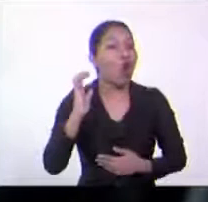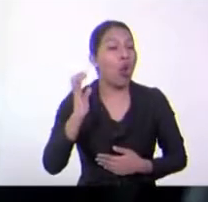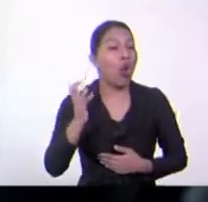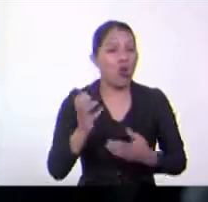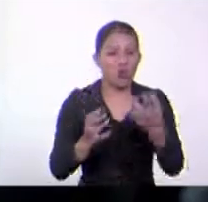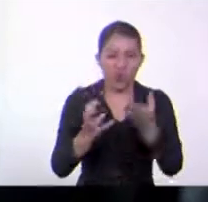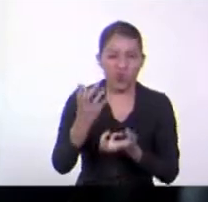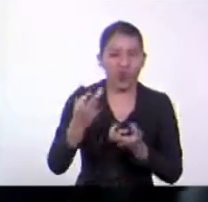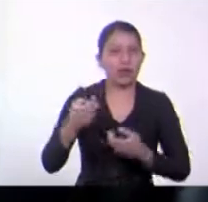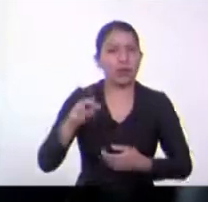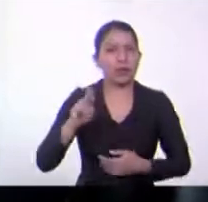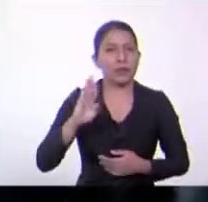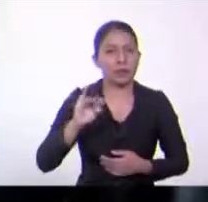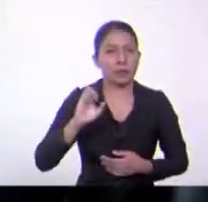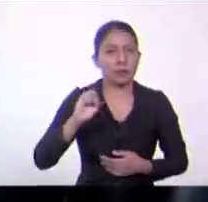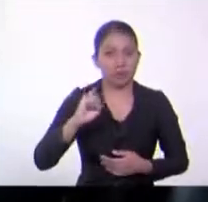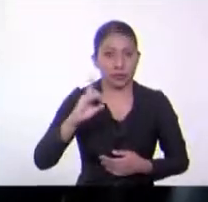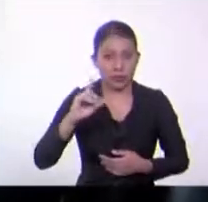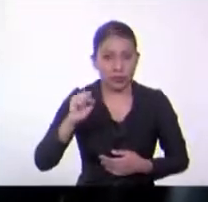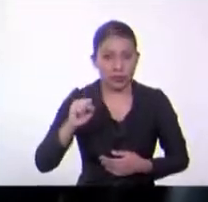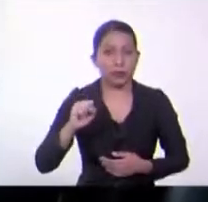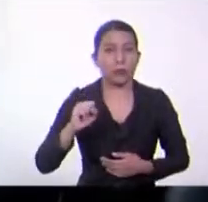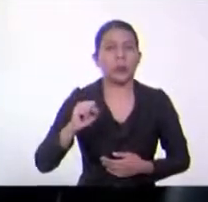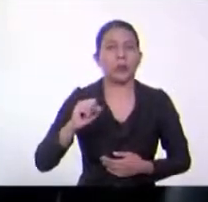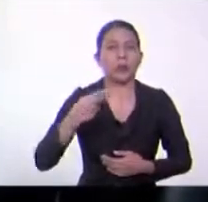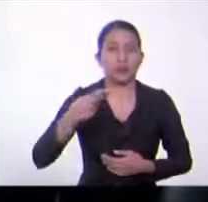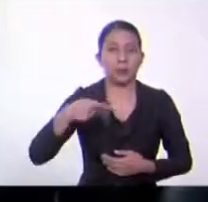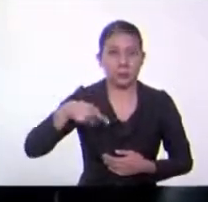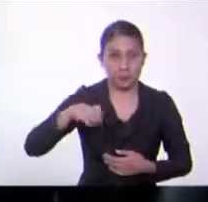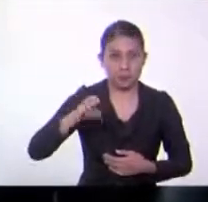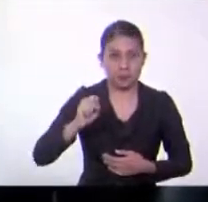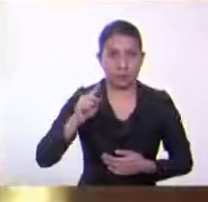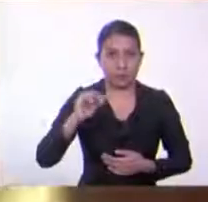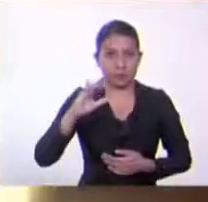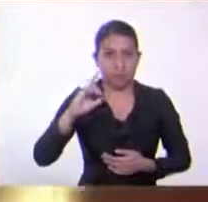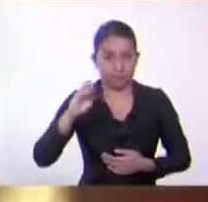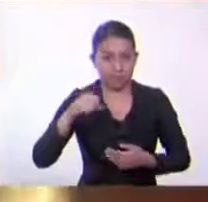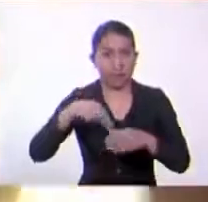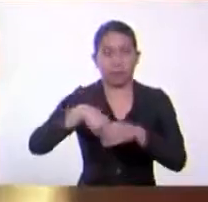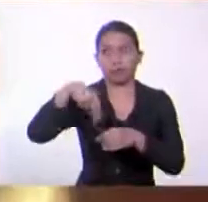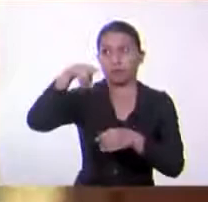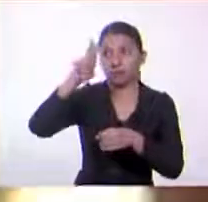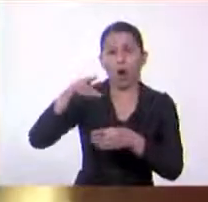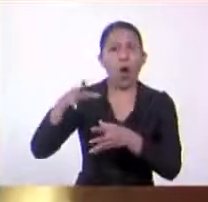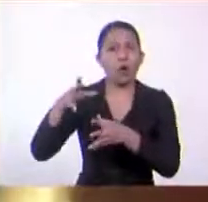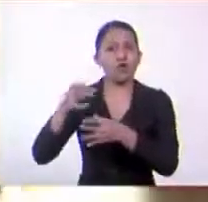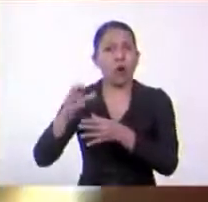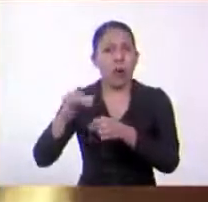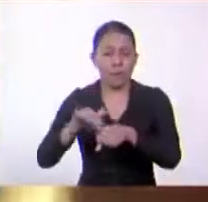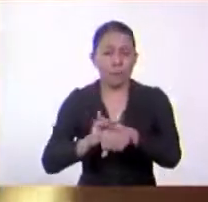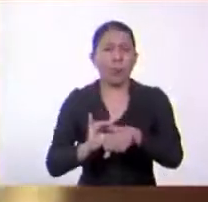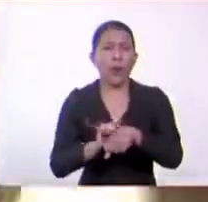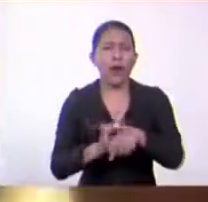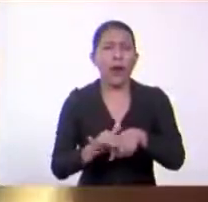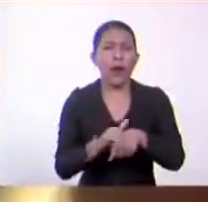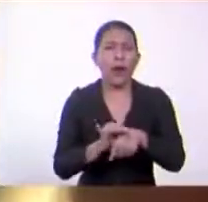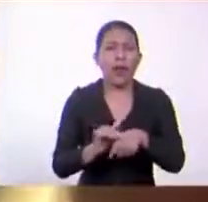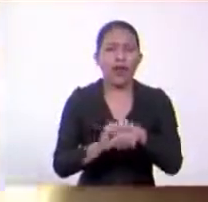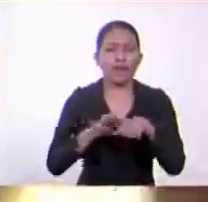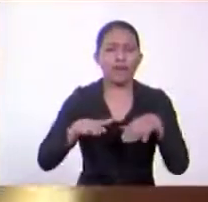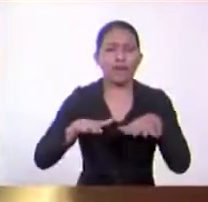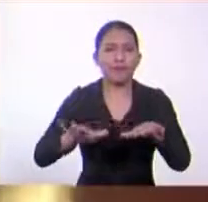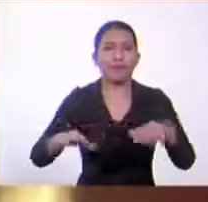herbicidas, pesticidas, pomadas, pinturas, plásticos, tejidos y en la